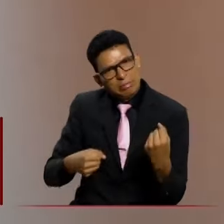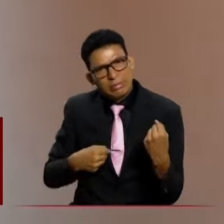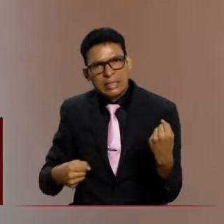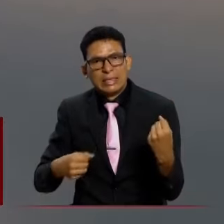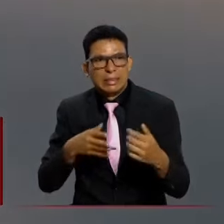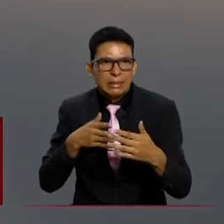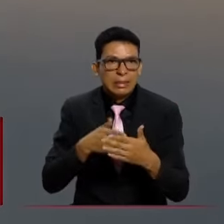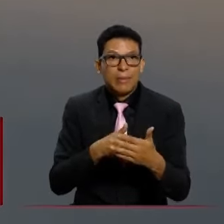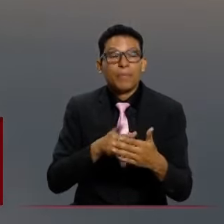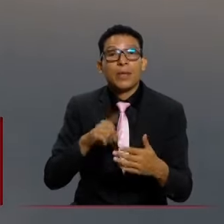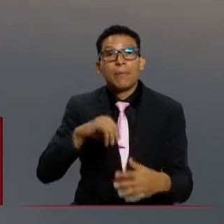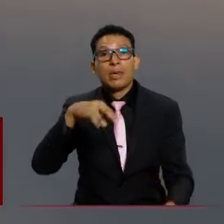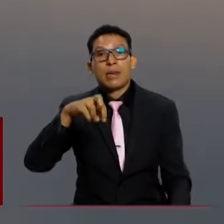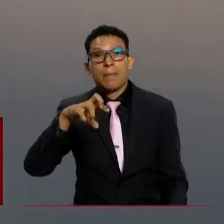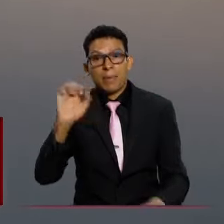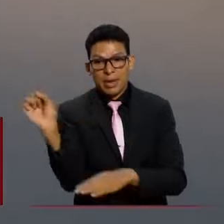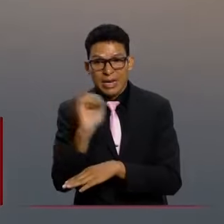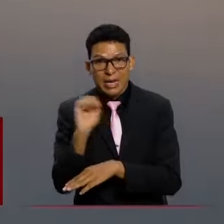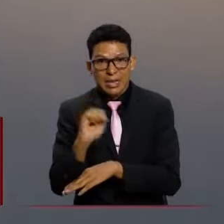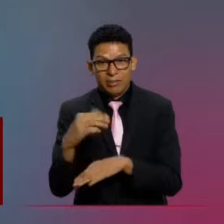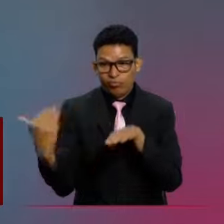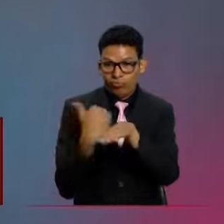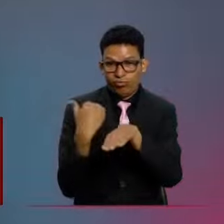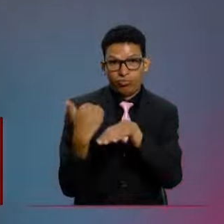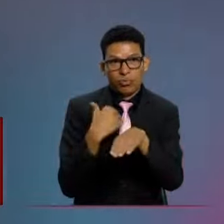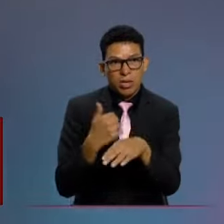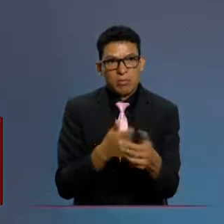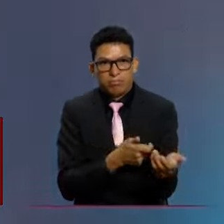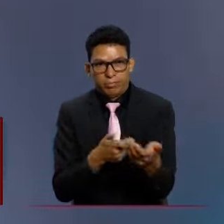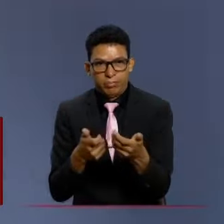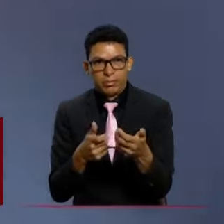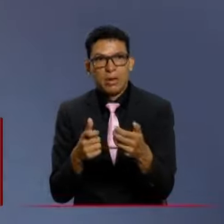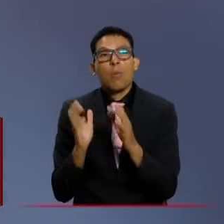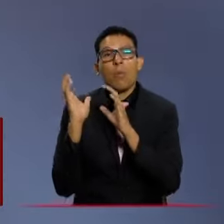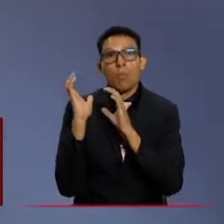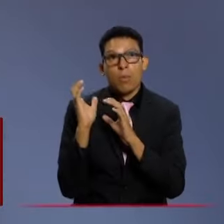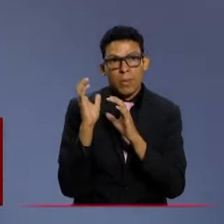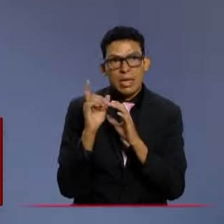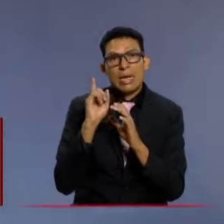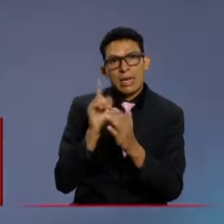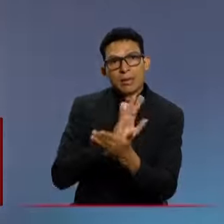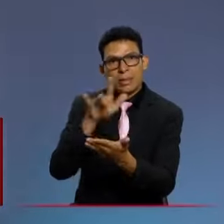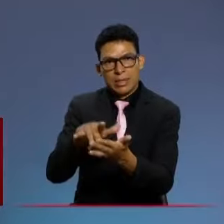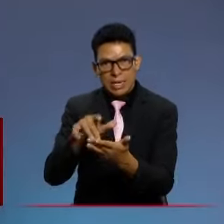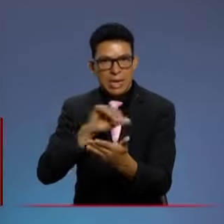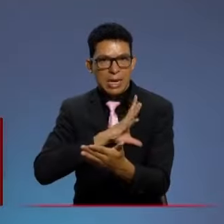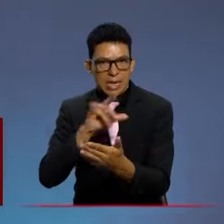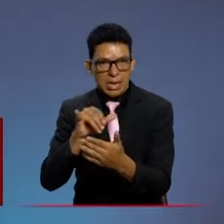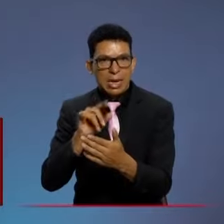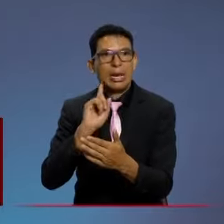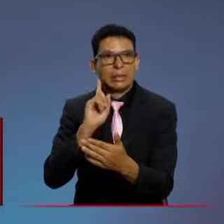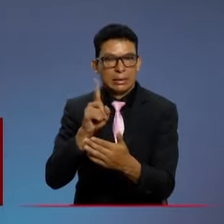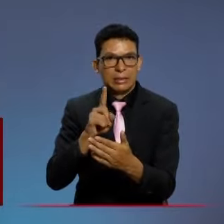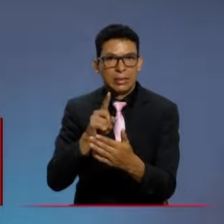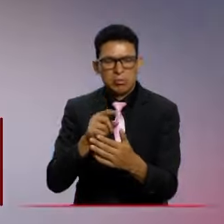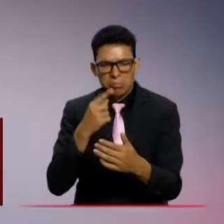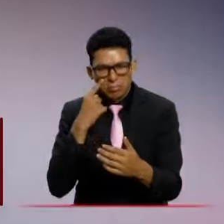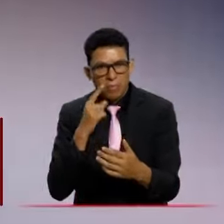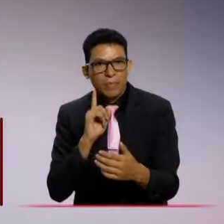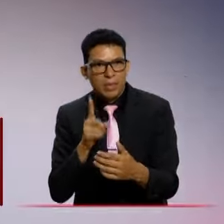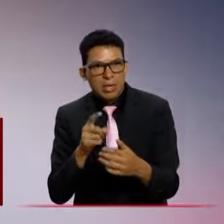del INPEC en plena vía panamericana. El vehículo se dirigía desde Popayán hacia el centro penitenciario en Cali cuando fueron emboscados